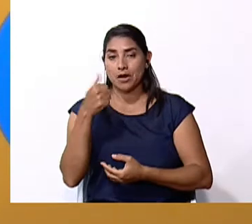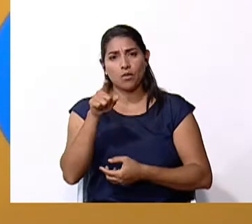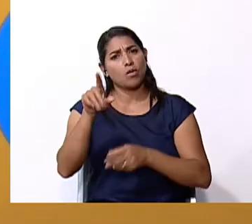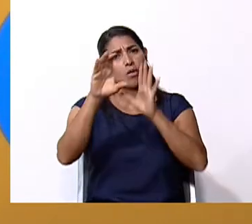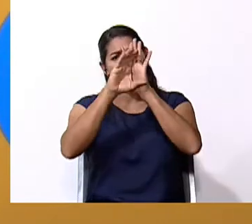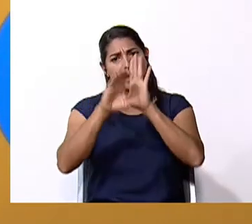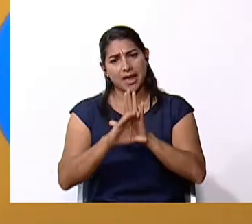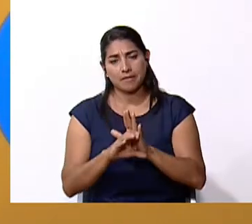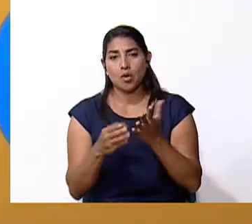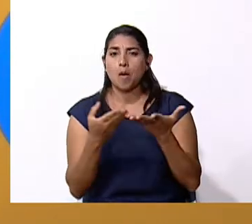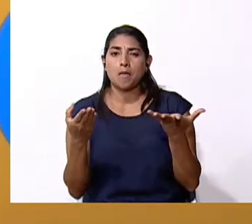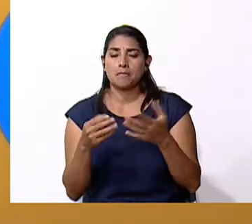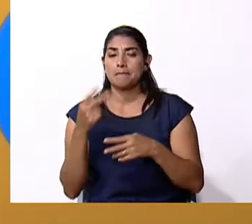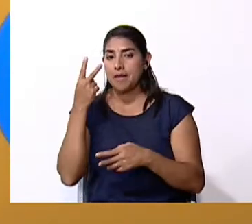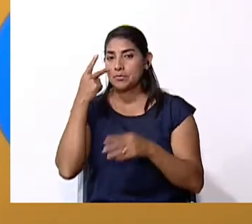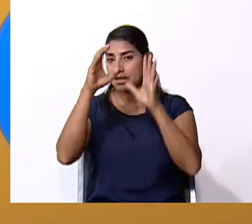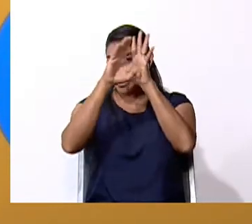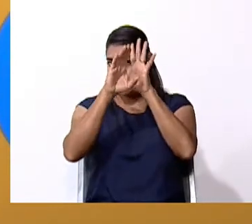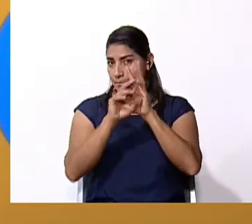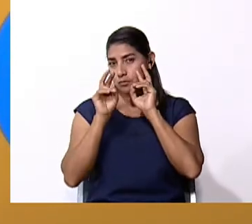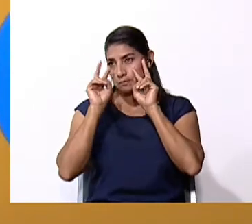palabras son las siguientes.